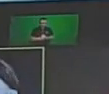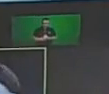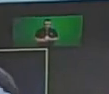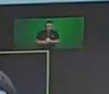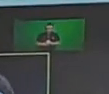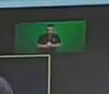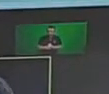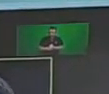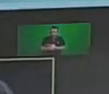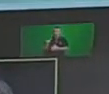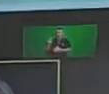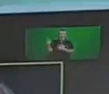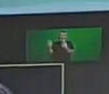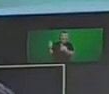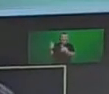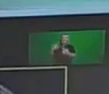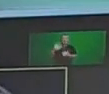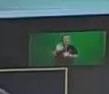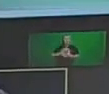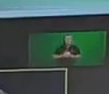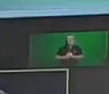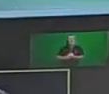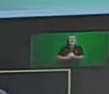comunicaciones. Vale, no, claramente